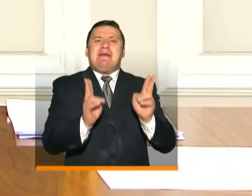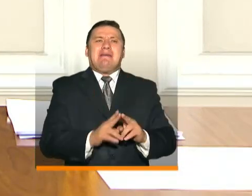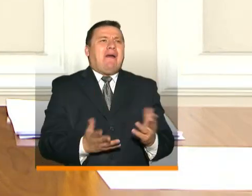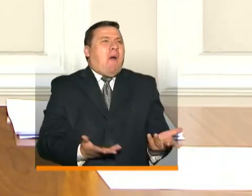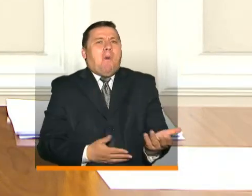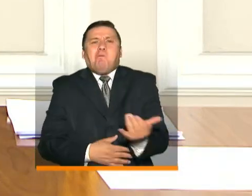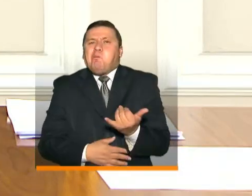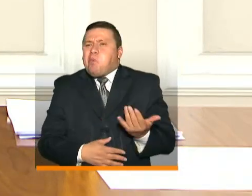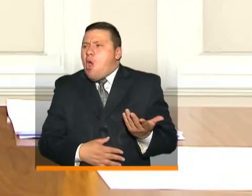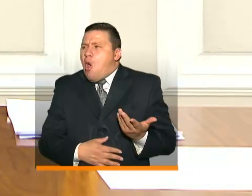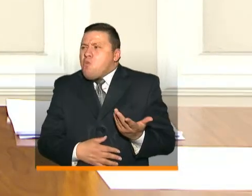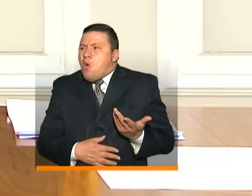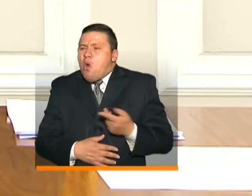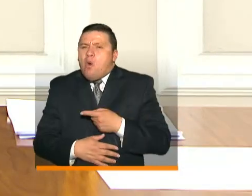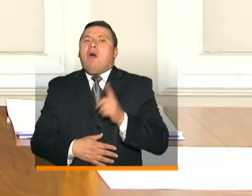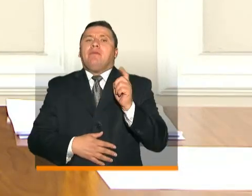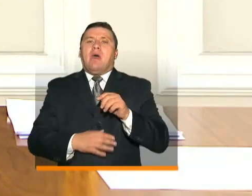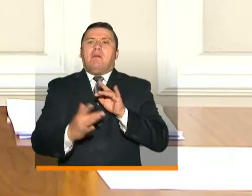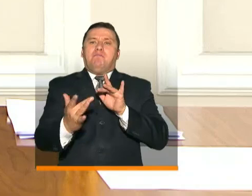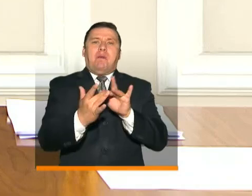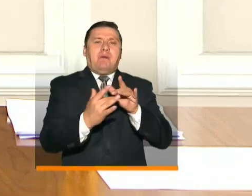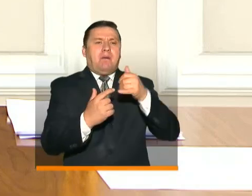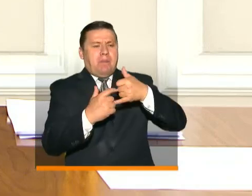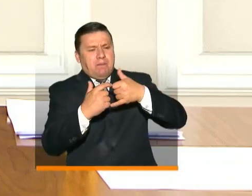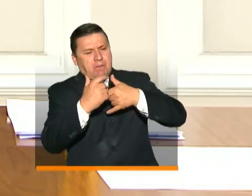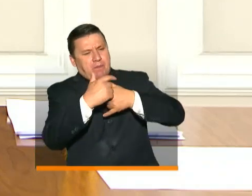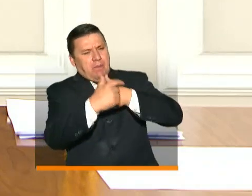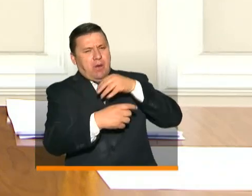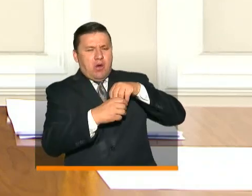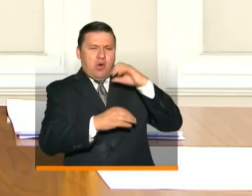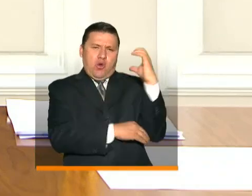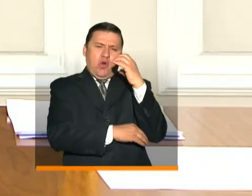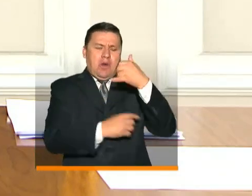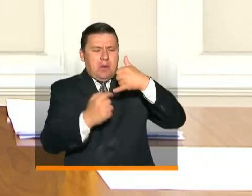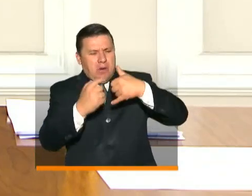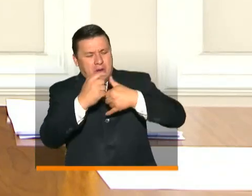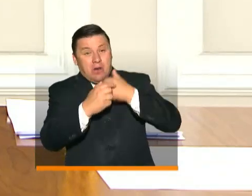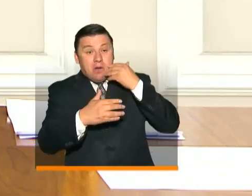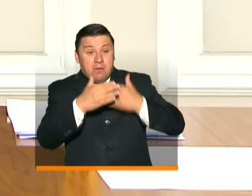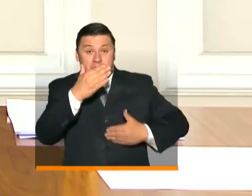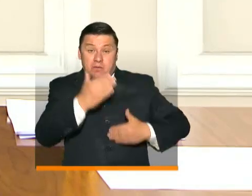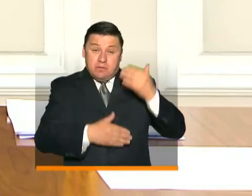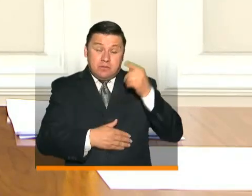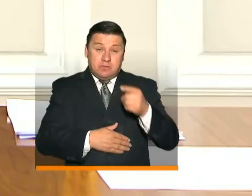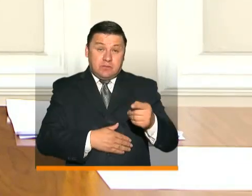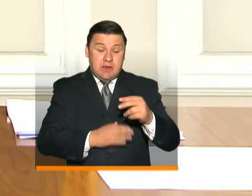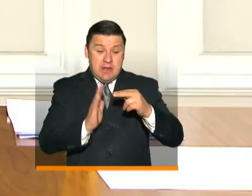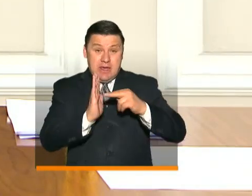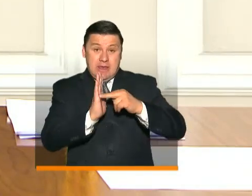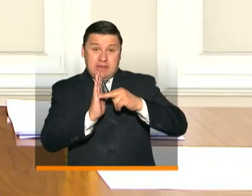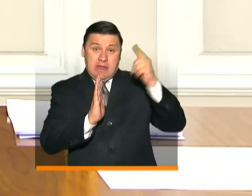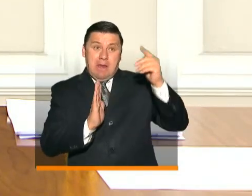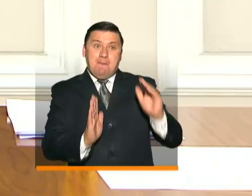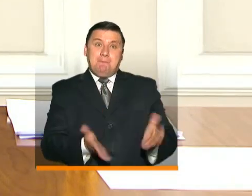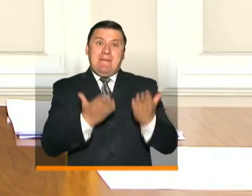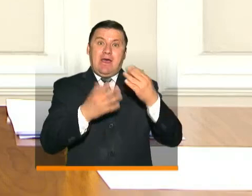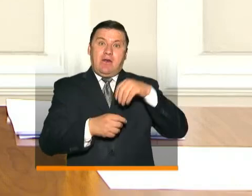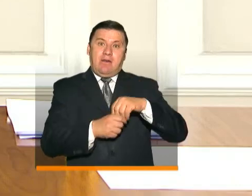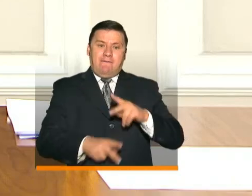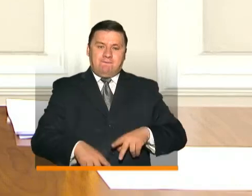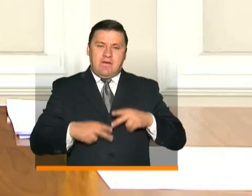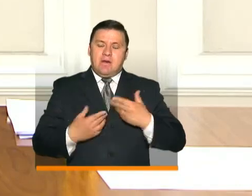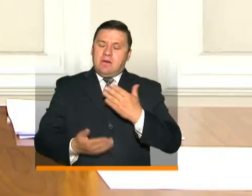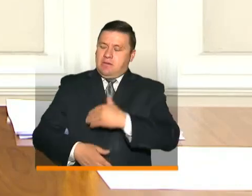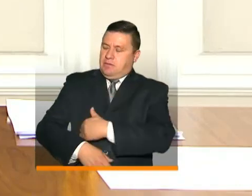también, ¿cómo seguimos conectando regiones de nuestro país para que a partir de la tecnología mejoren sus condiciones de